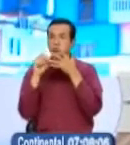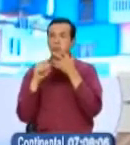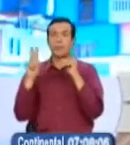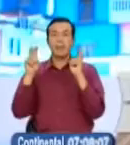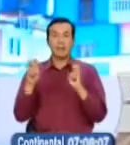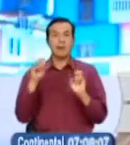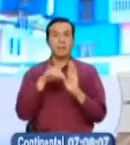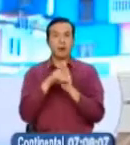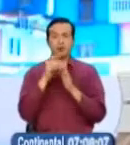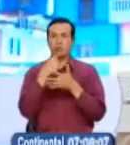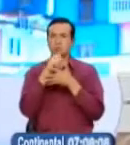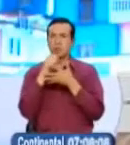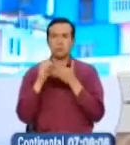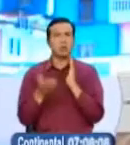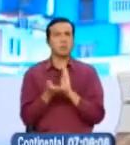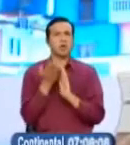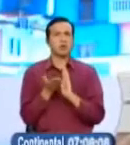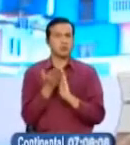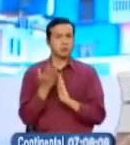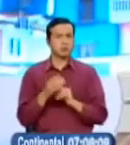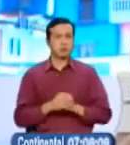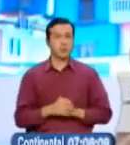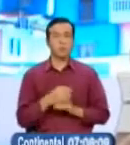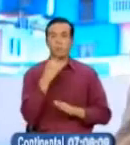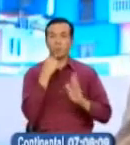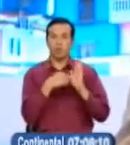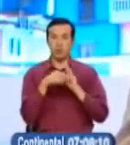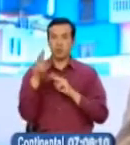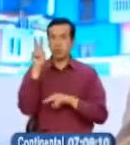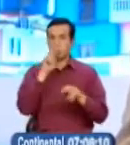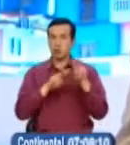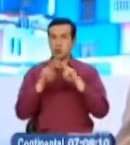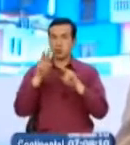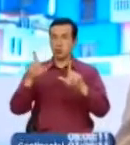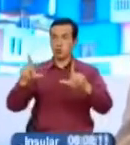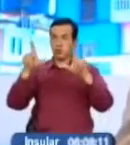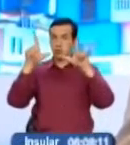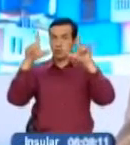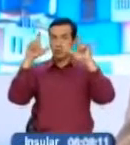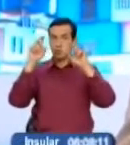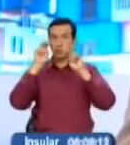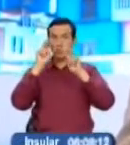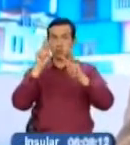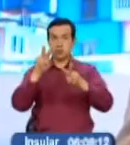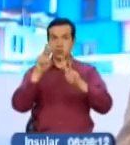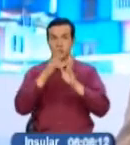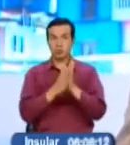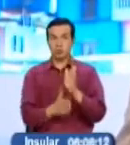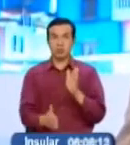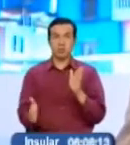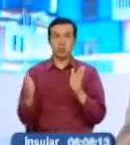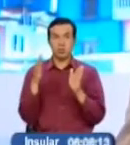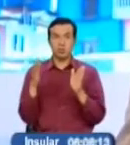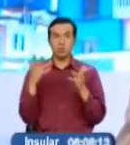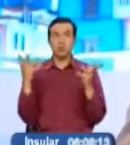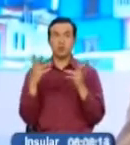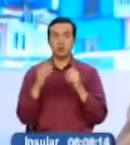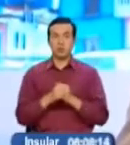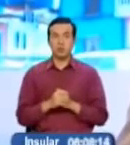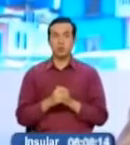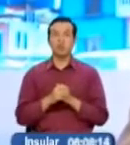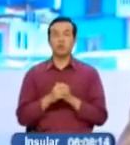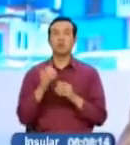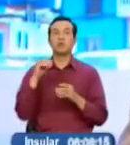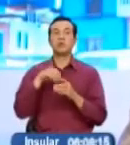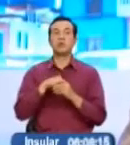sistema financiero. Por ejemplo, si observamos en un gráfico, podemos apreciar que las reservas